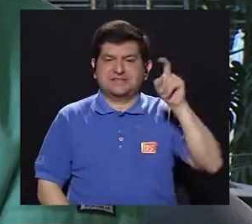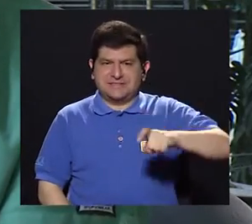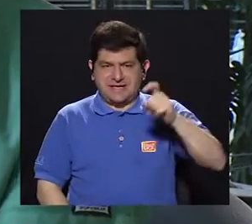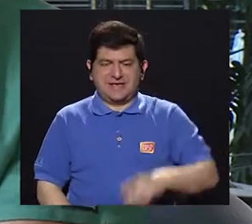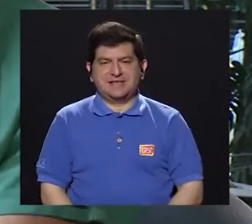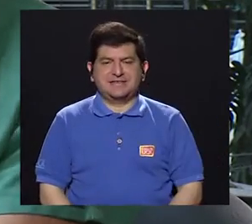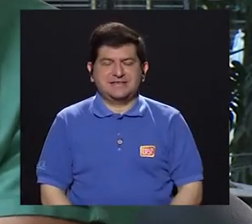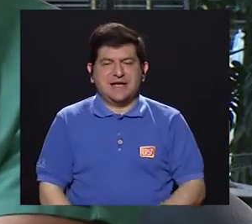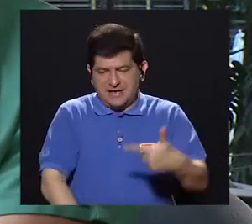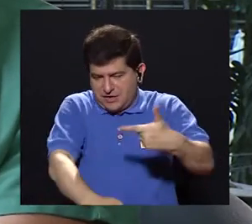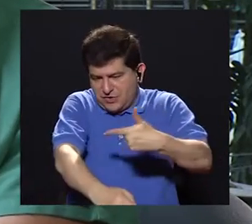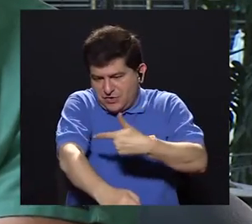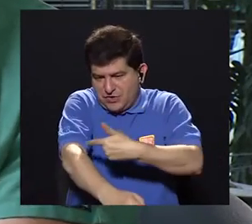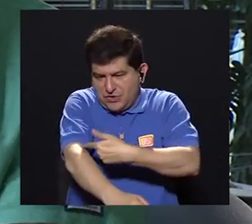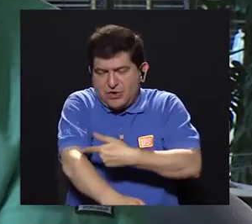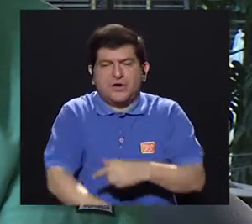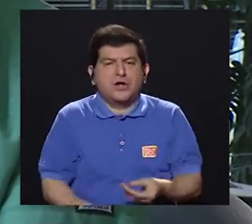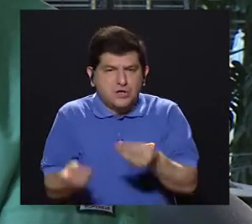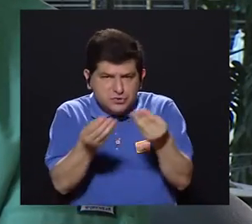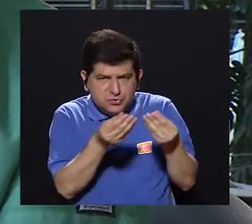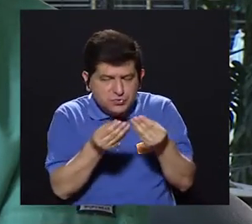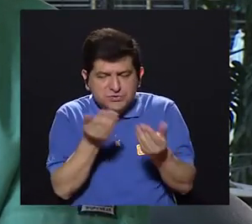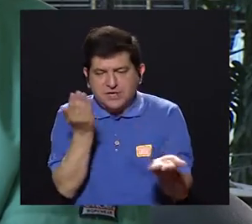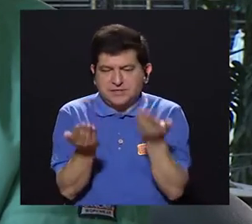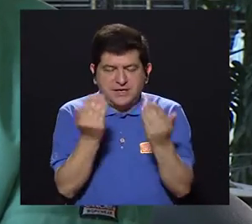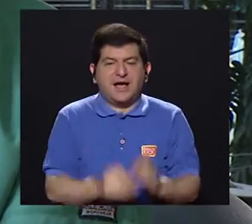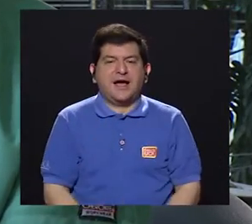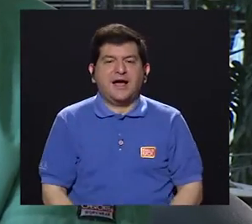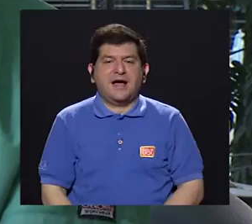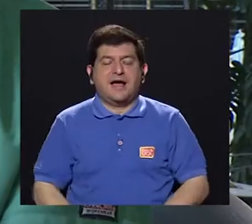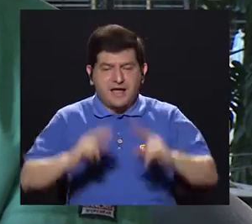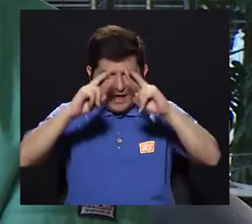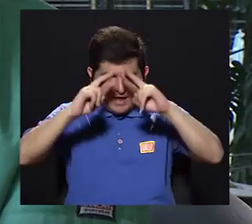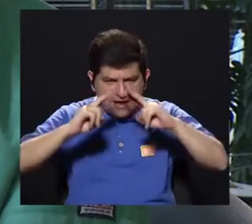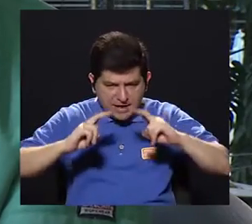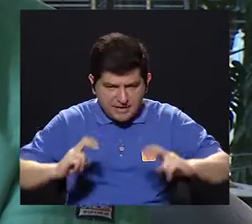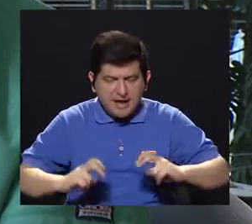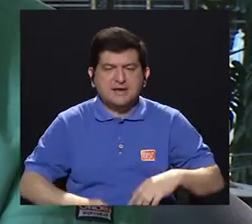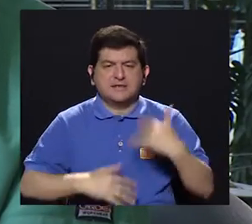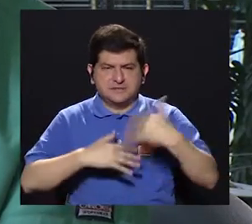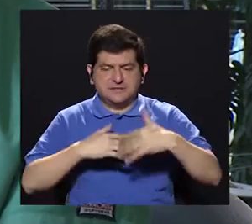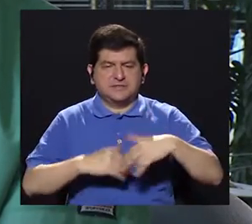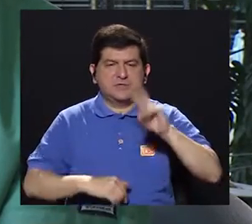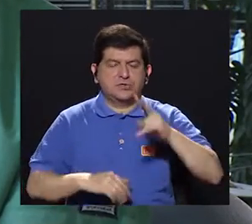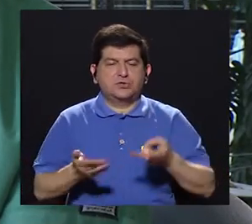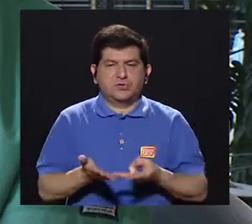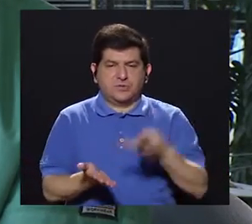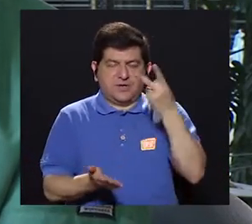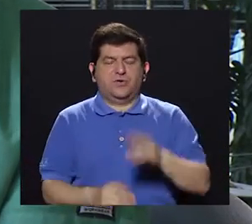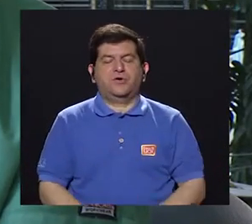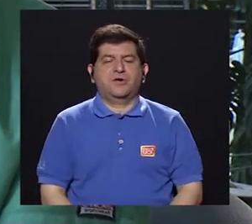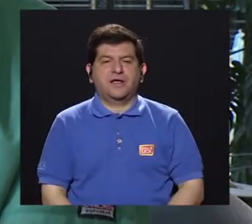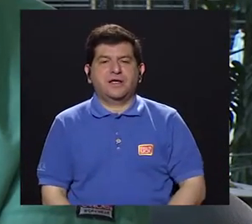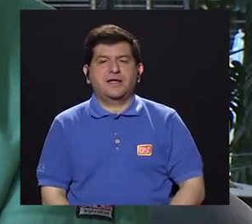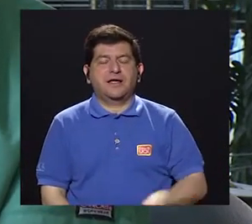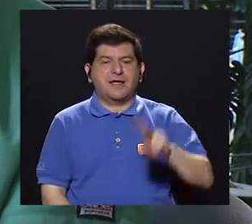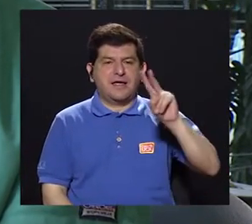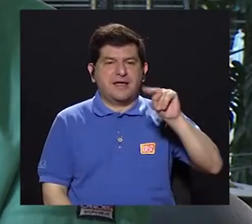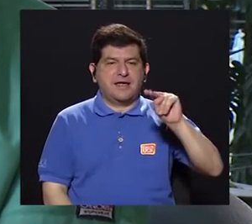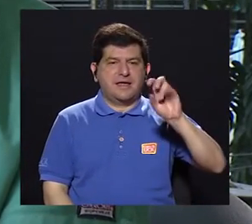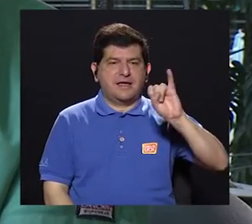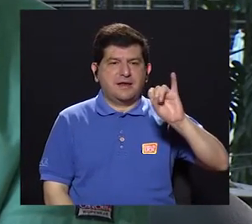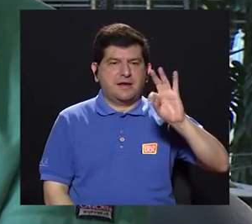que tienen que inyectarles medio de contraste, se les manda un examen de sangre donde se miden dos valores, que se llaman nitrógeno ureico